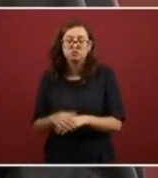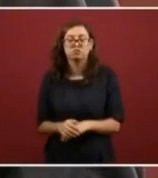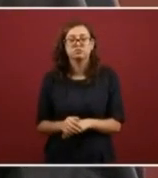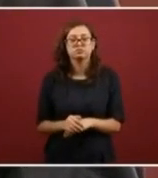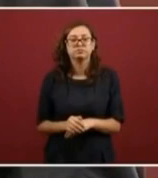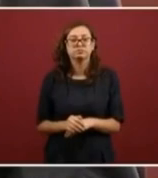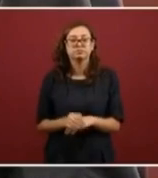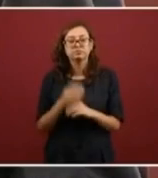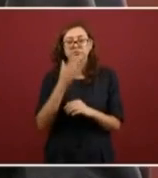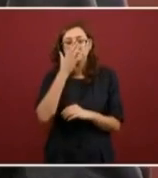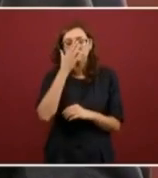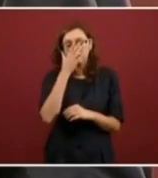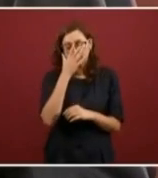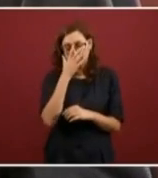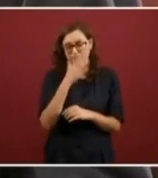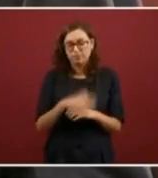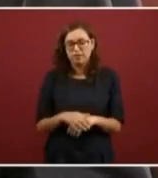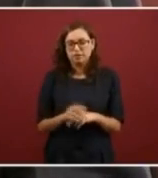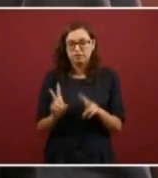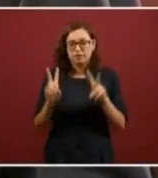café.